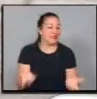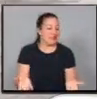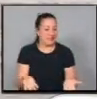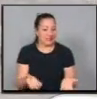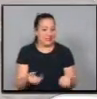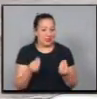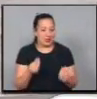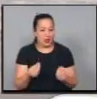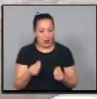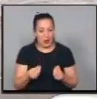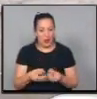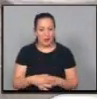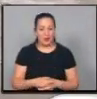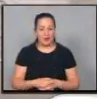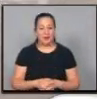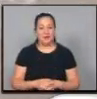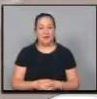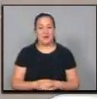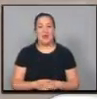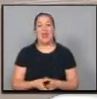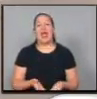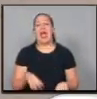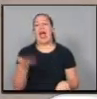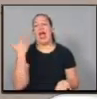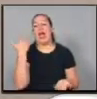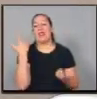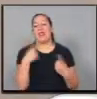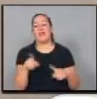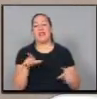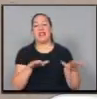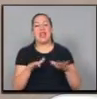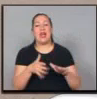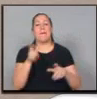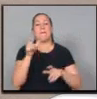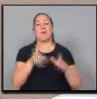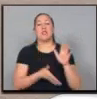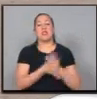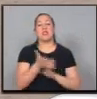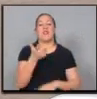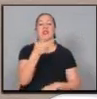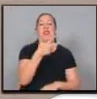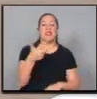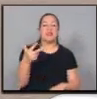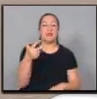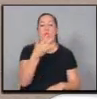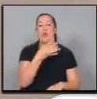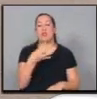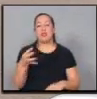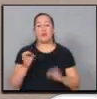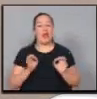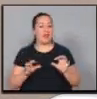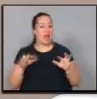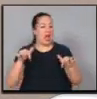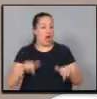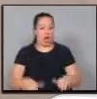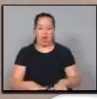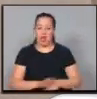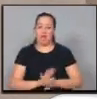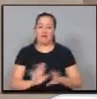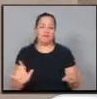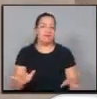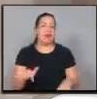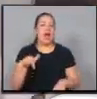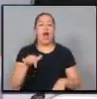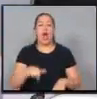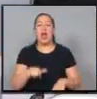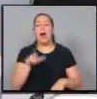matar, ¿no? Obviamente, antes había otra situación, porque la gente se iba 3-4 semanas de vacaciones. Hoy en día eso ya es excepción. Hoy la